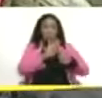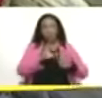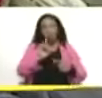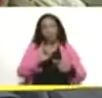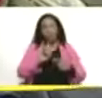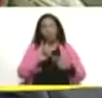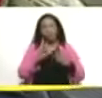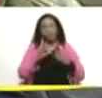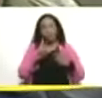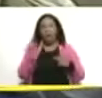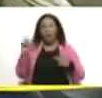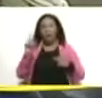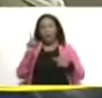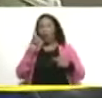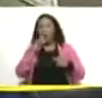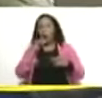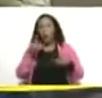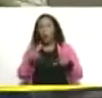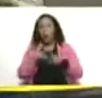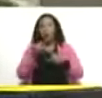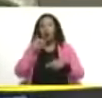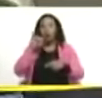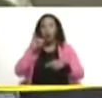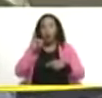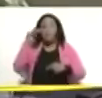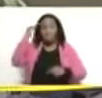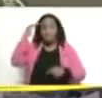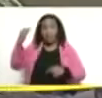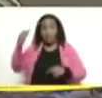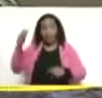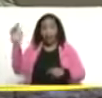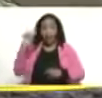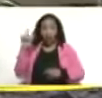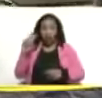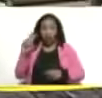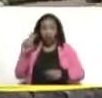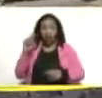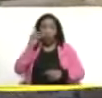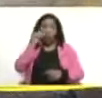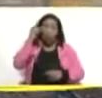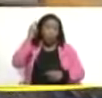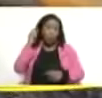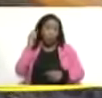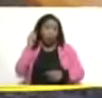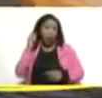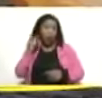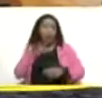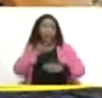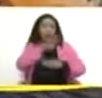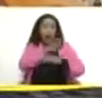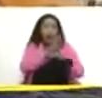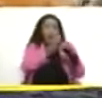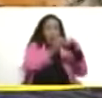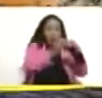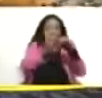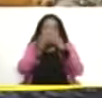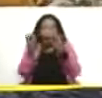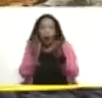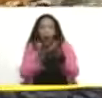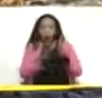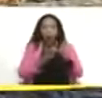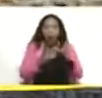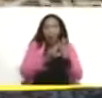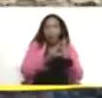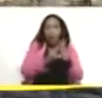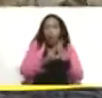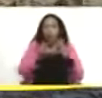Eso no es noticia, pues. Que vayan los soldados de Venezuela, las soldadas de Venezuela, y le recuperen el liceo, la escuela, las aulas de clase,